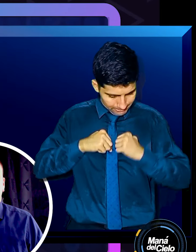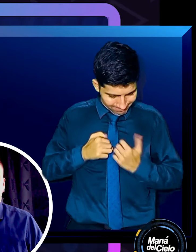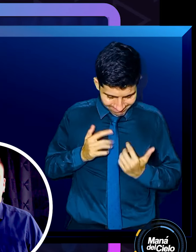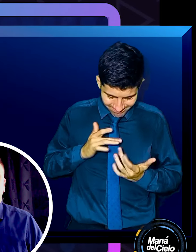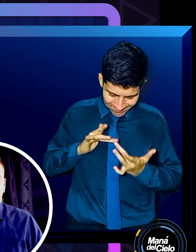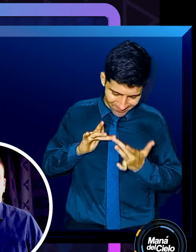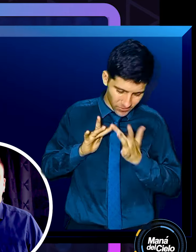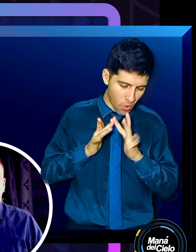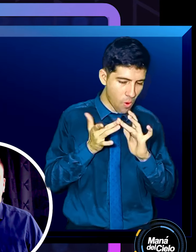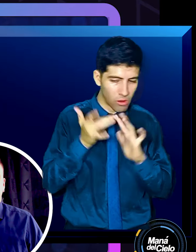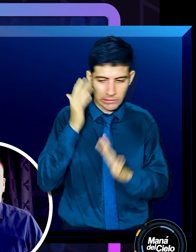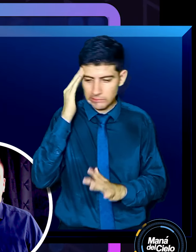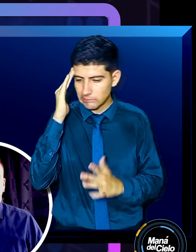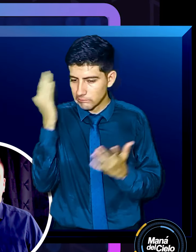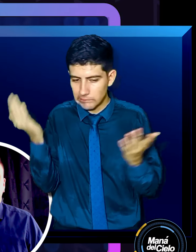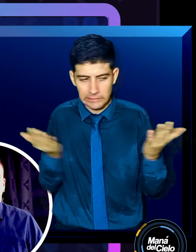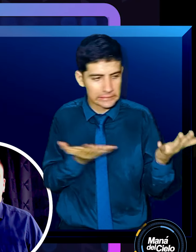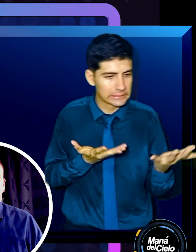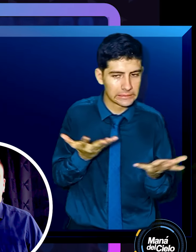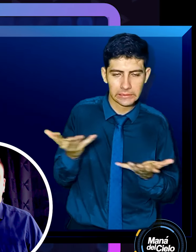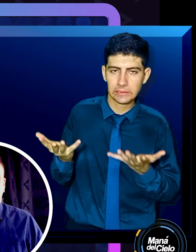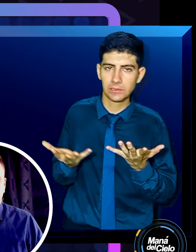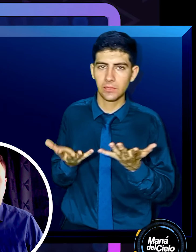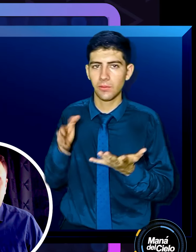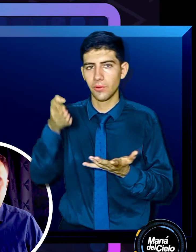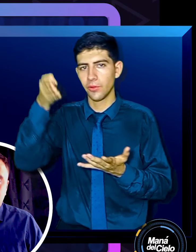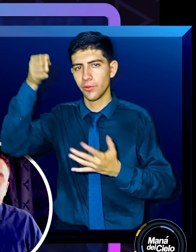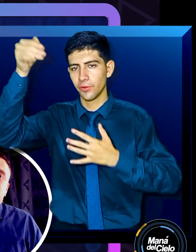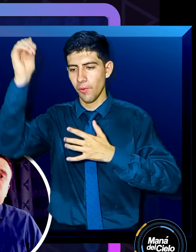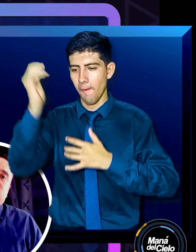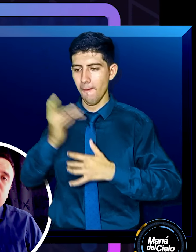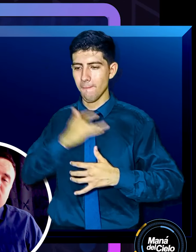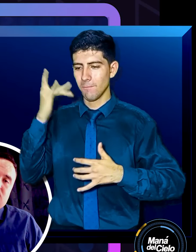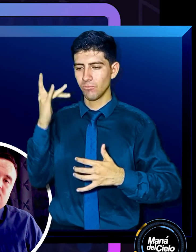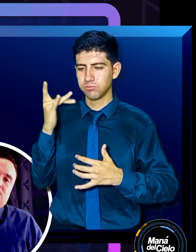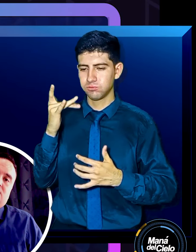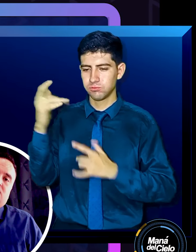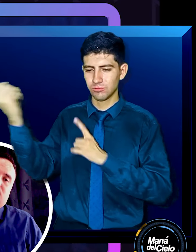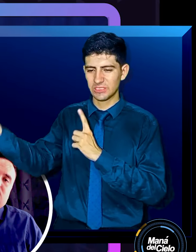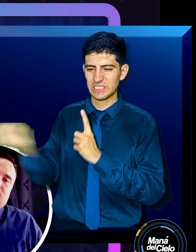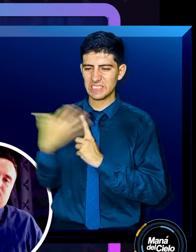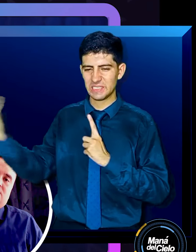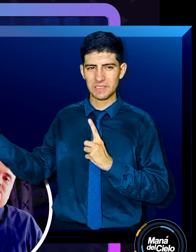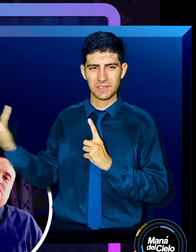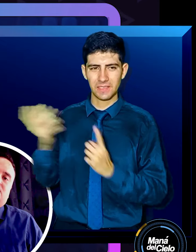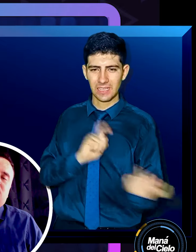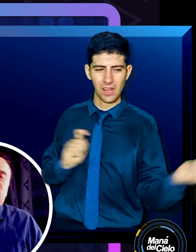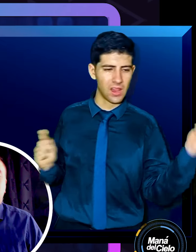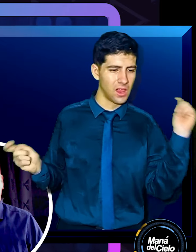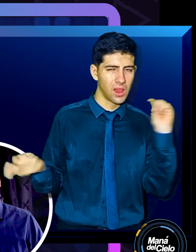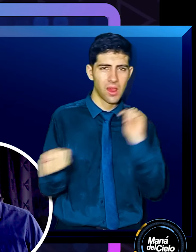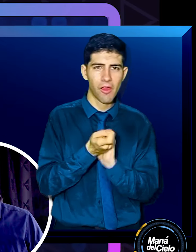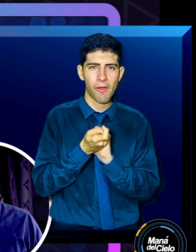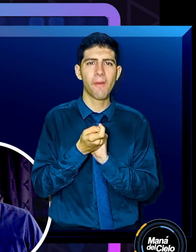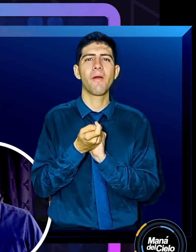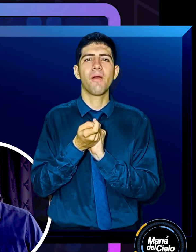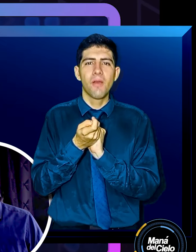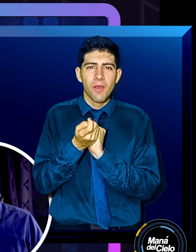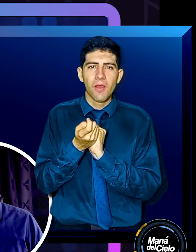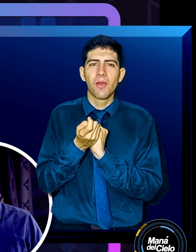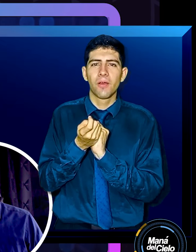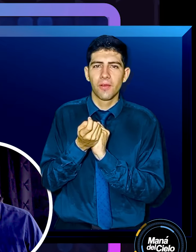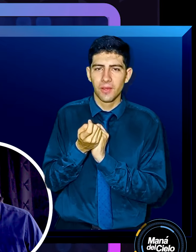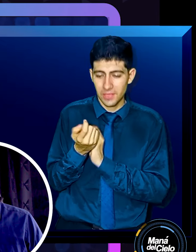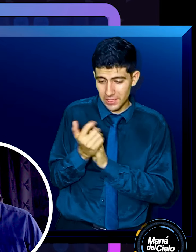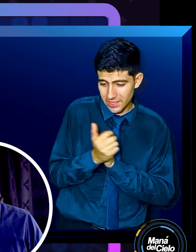Pero deja que Dios te ponga la mano encima y te reconstruya. Te haga lo que Él te quiere hacer.